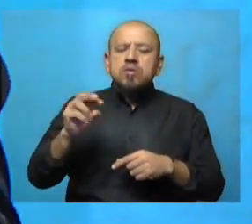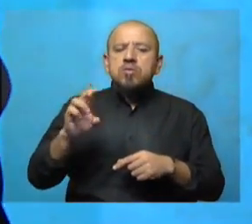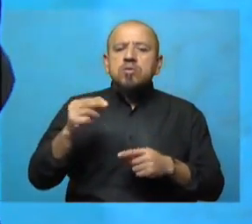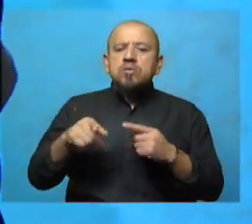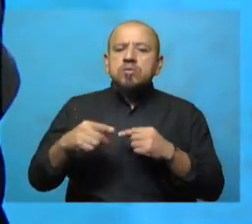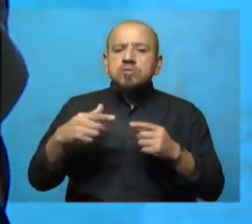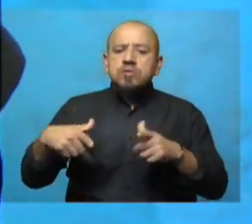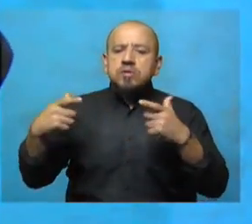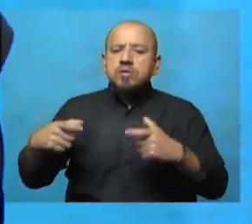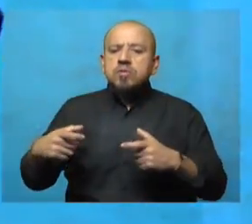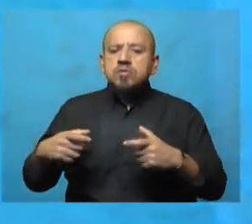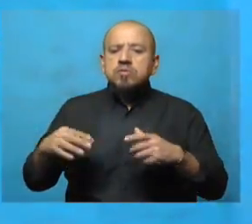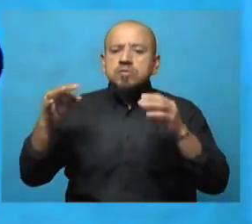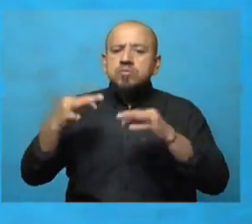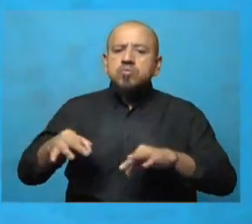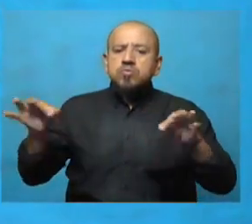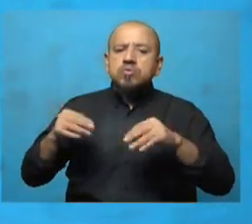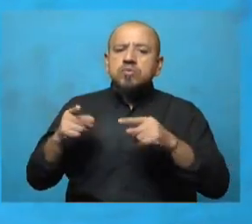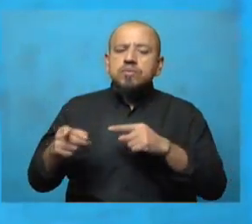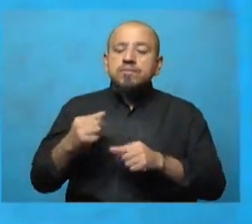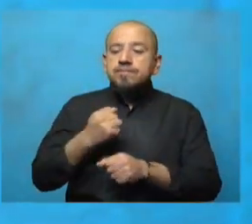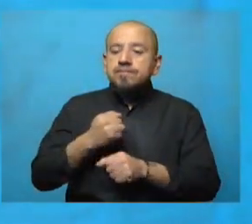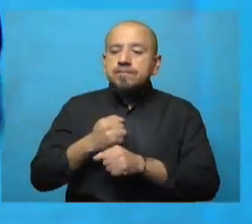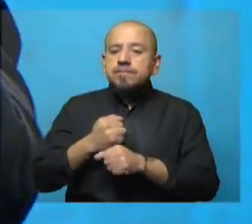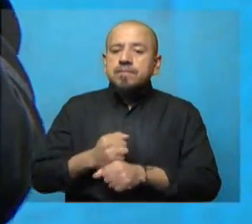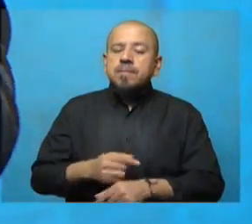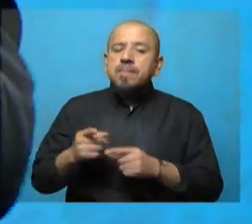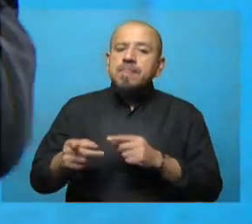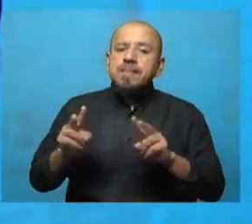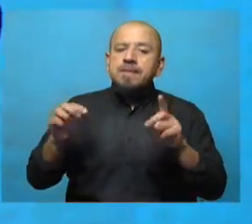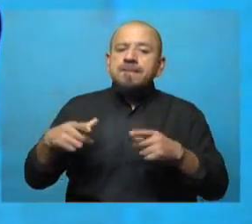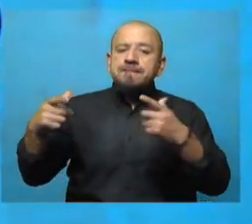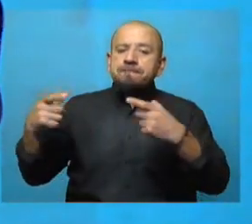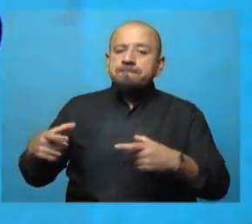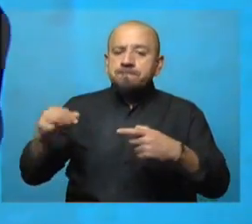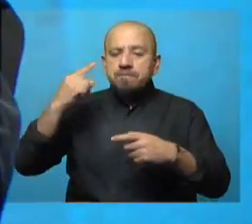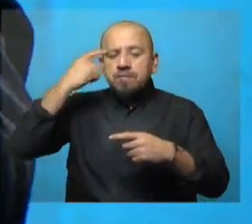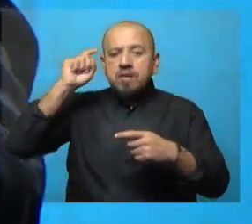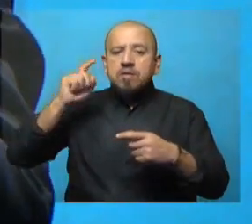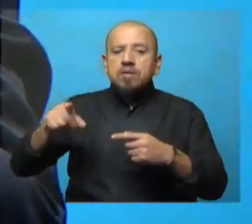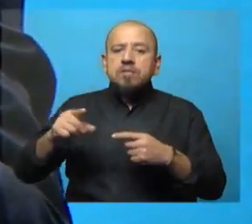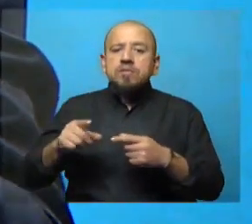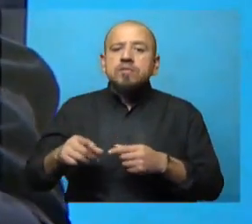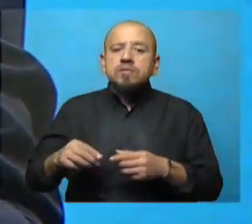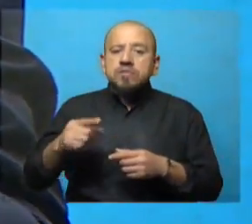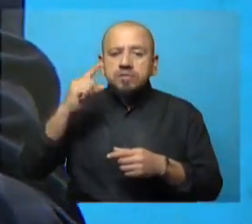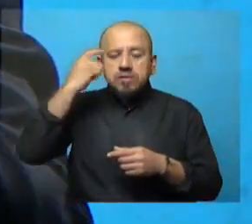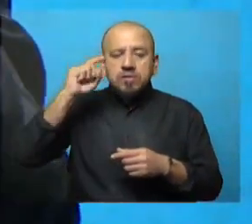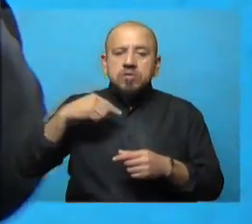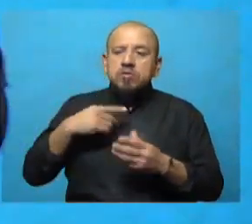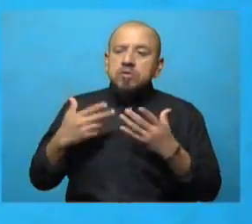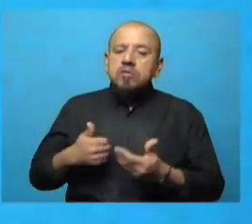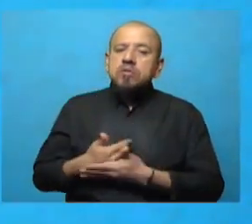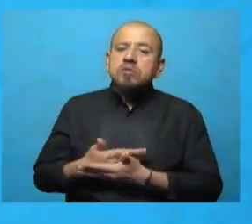que el músico ella los músicos trabajan o trabajaban en el concepto de disco como idea Bueno la idea que yo quiero presentar